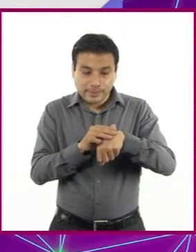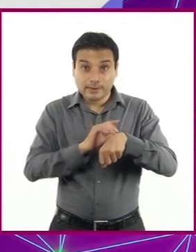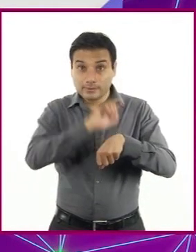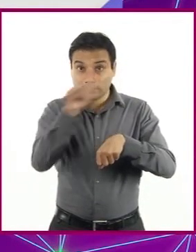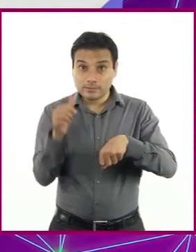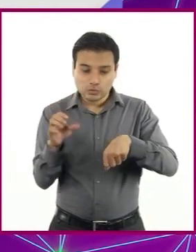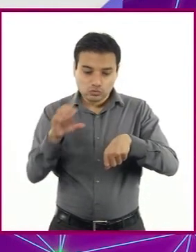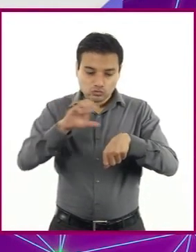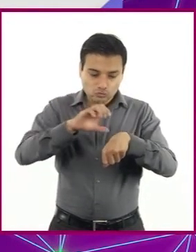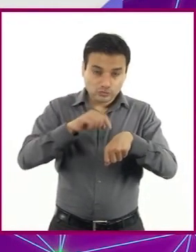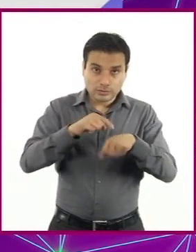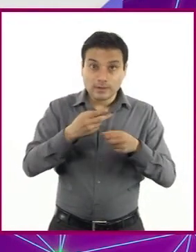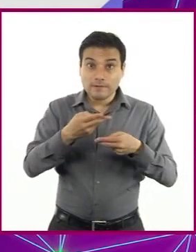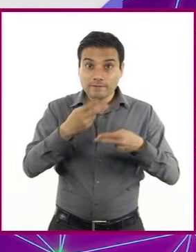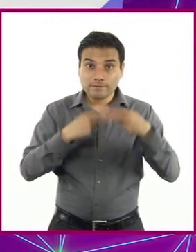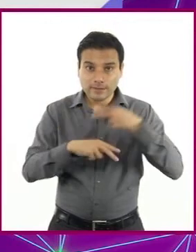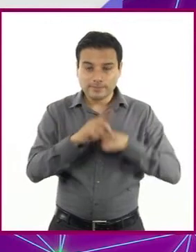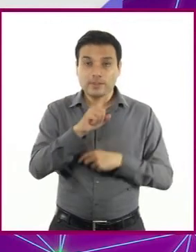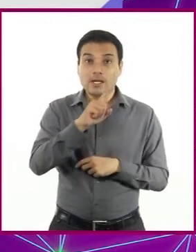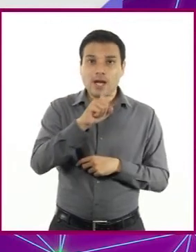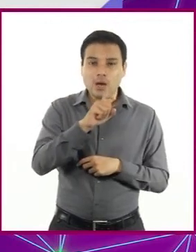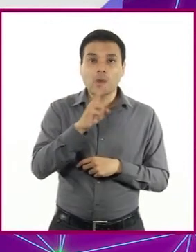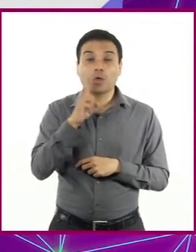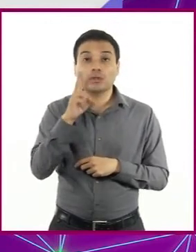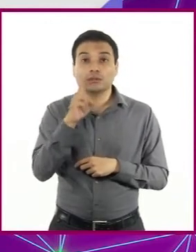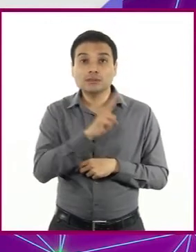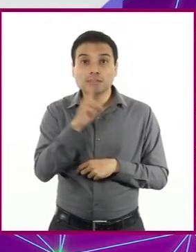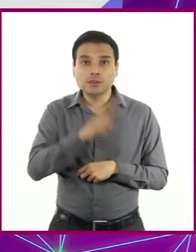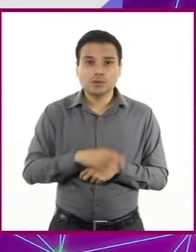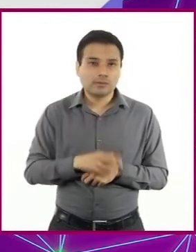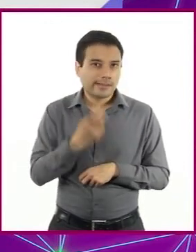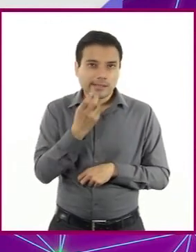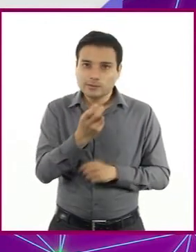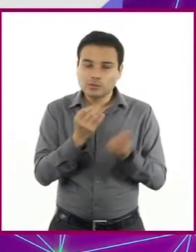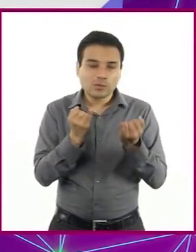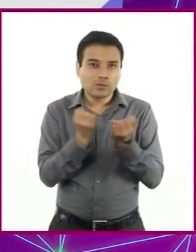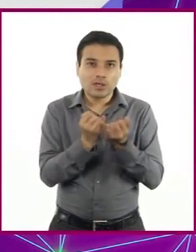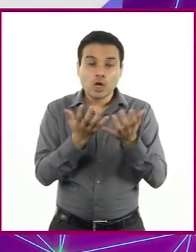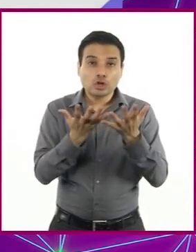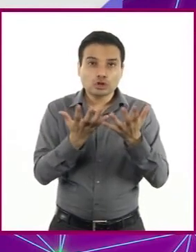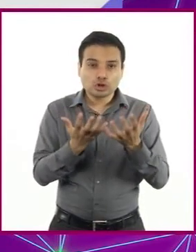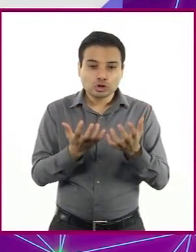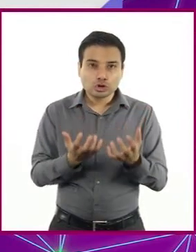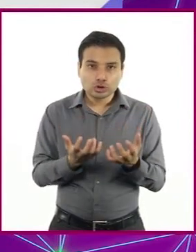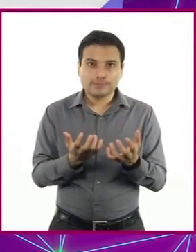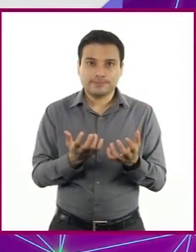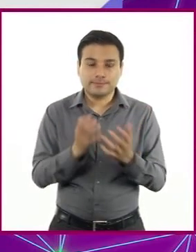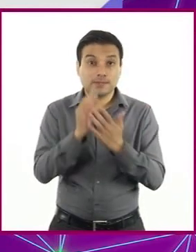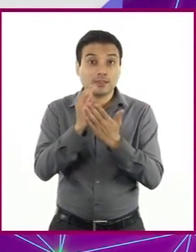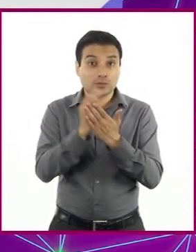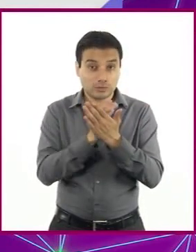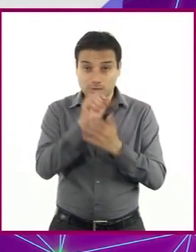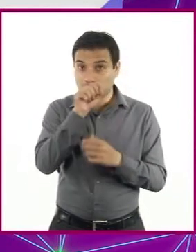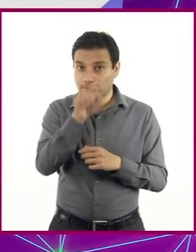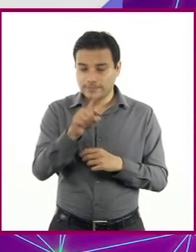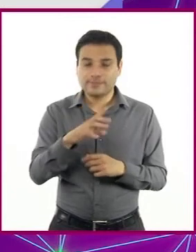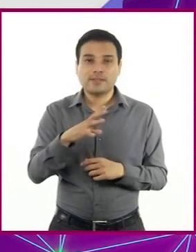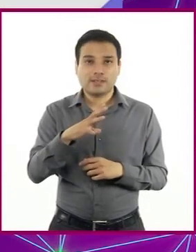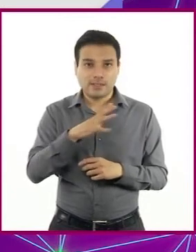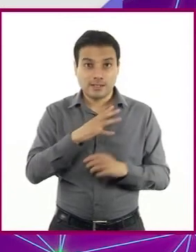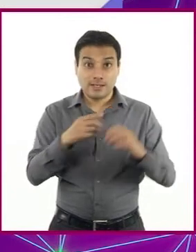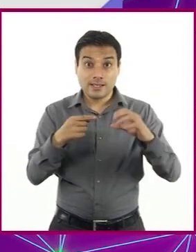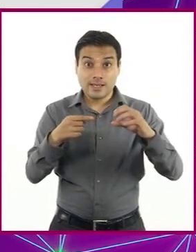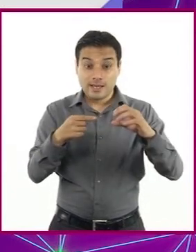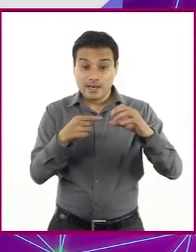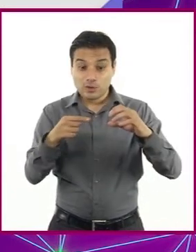y oxígeno. Esta es una reacción de óxido reducción, debido a que hay transferencia de electrones del